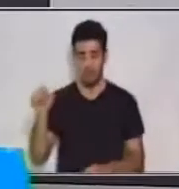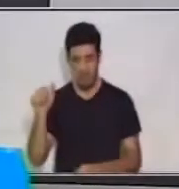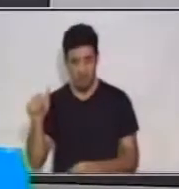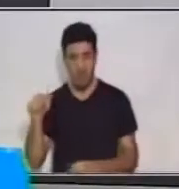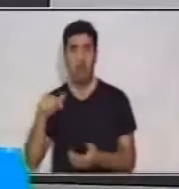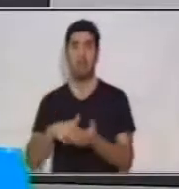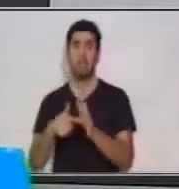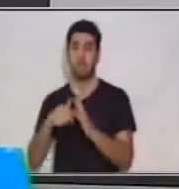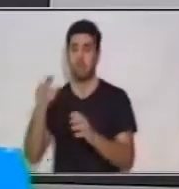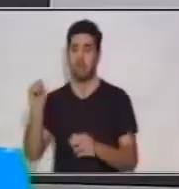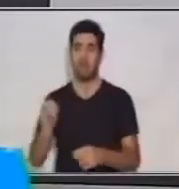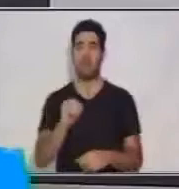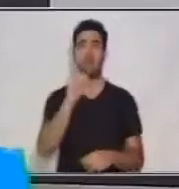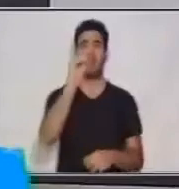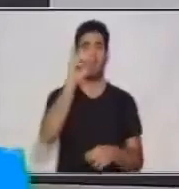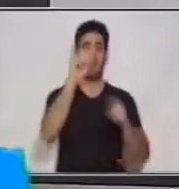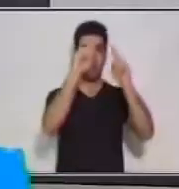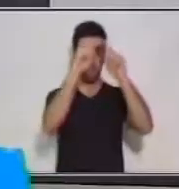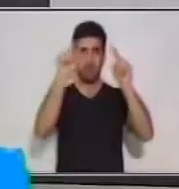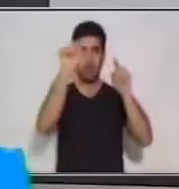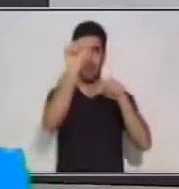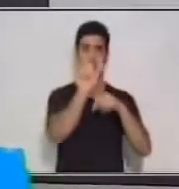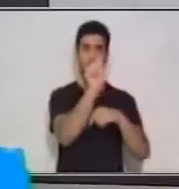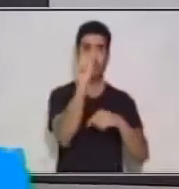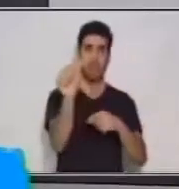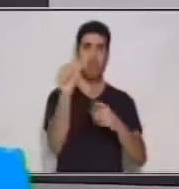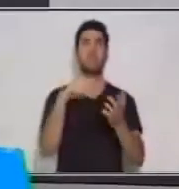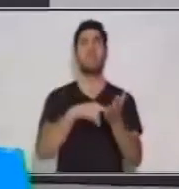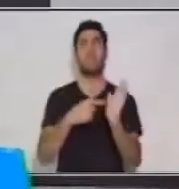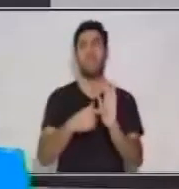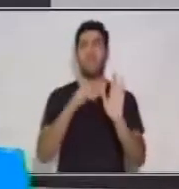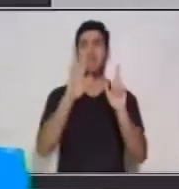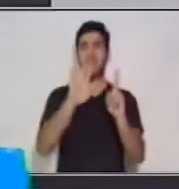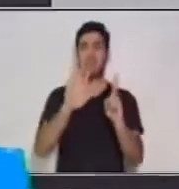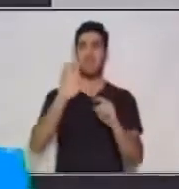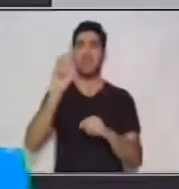Ahora ya sabemos que este ángulo es de